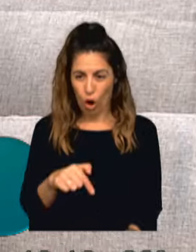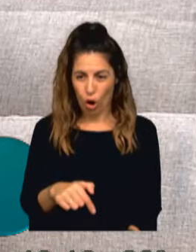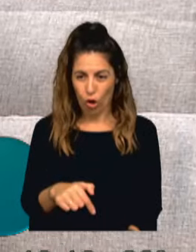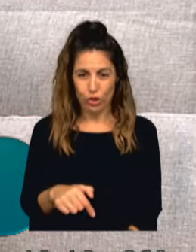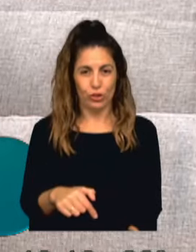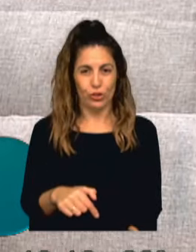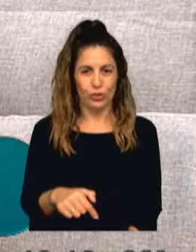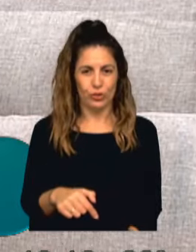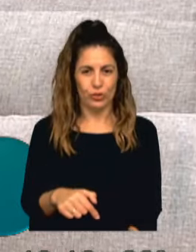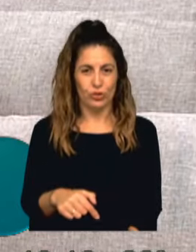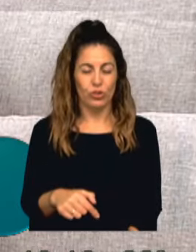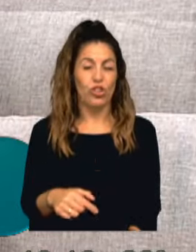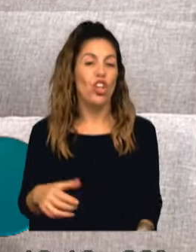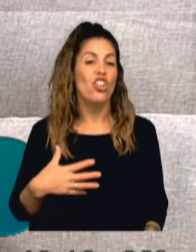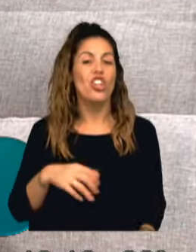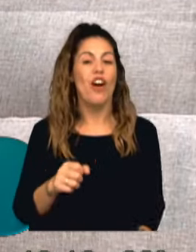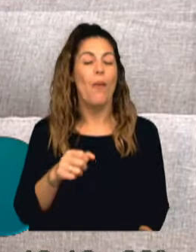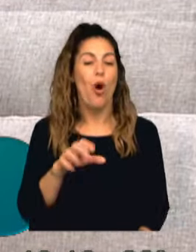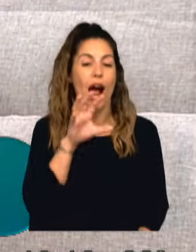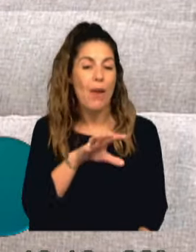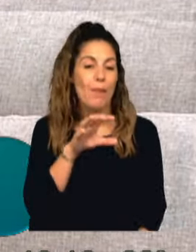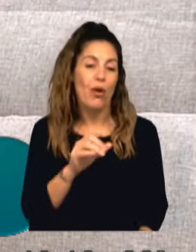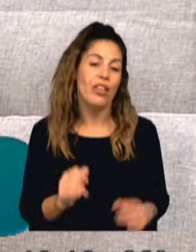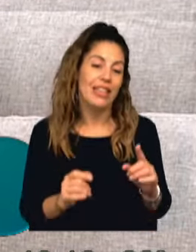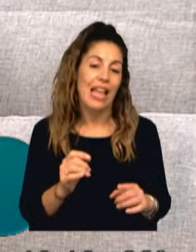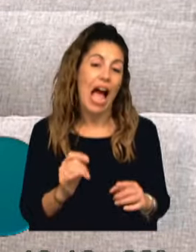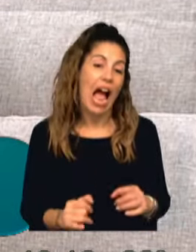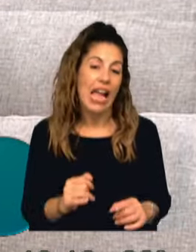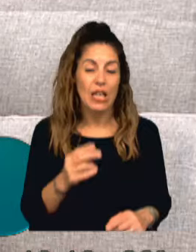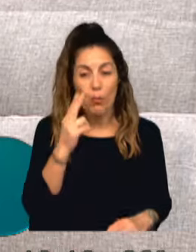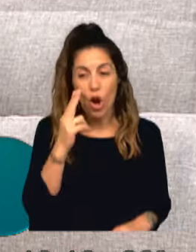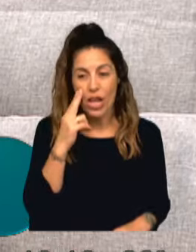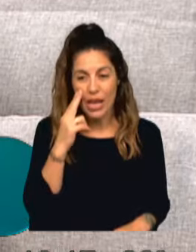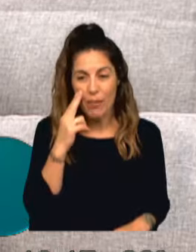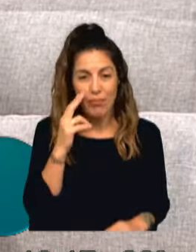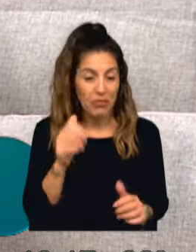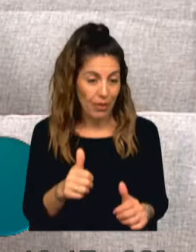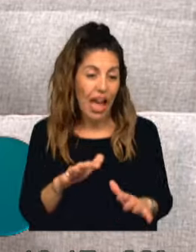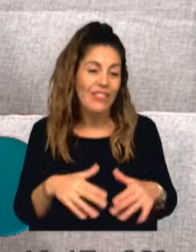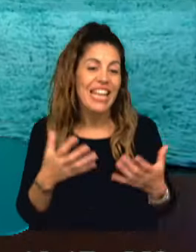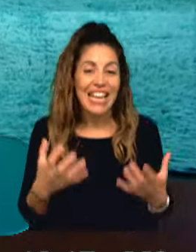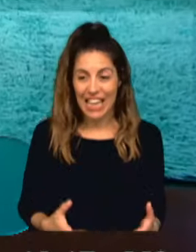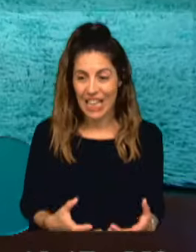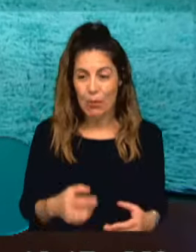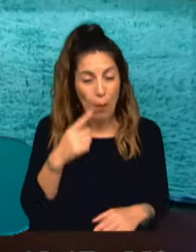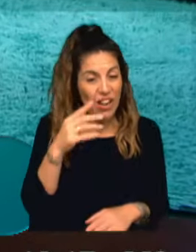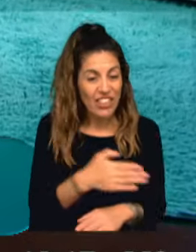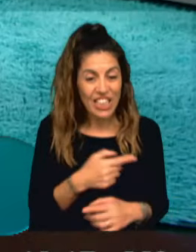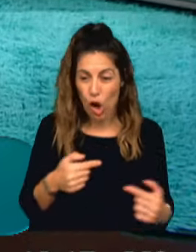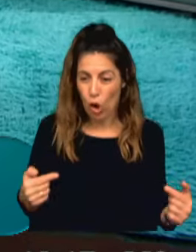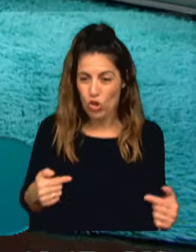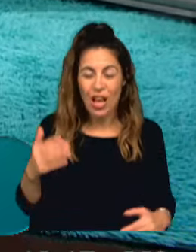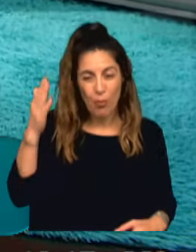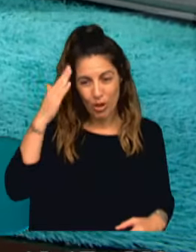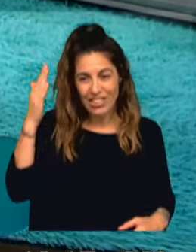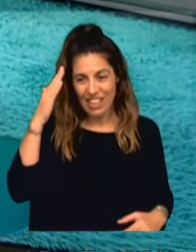eh nosotros llevamos el perro cuando tiene algún problema lo cual no no está mal y demás A veces tenemos tantas ganas de querer prevenir cosas porque sabemos